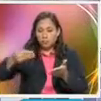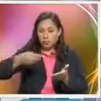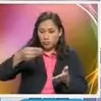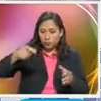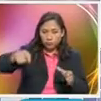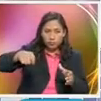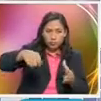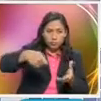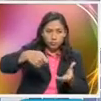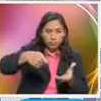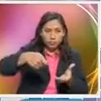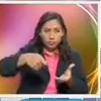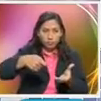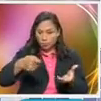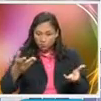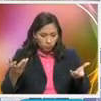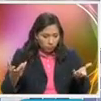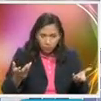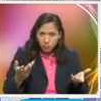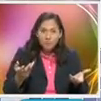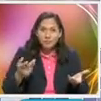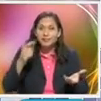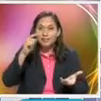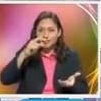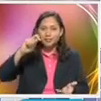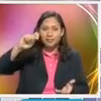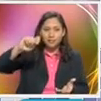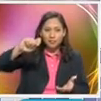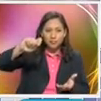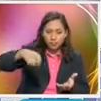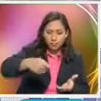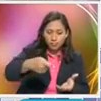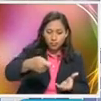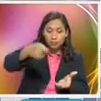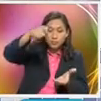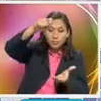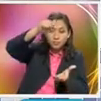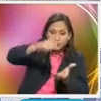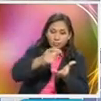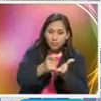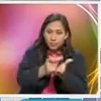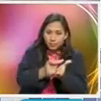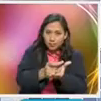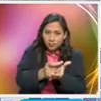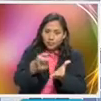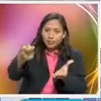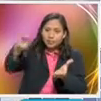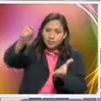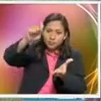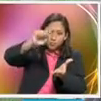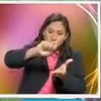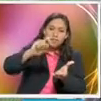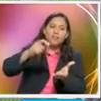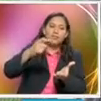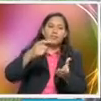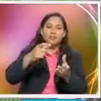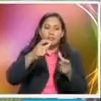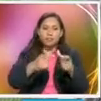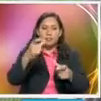sí, tú dale. Así, una cucharada y se la ponemos aquí mismo dentro porque vamos a ir poniendo en el piso y el chiste es salsear cada